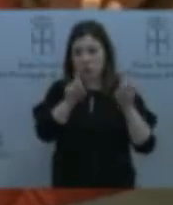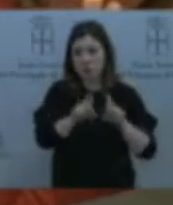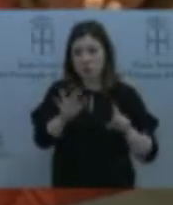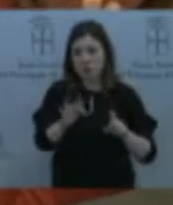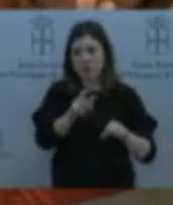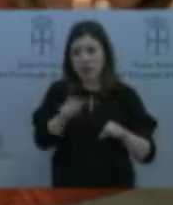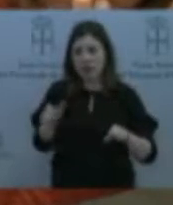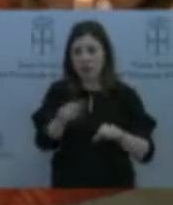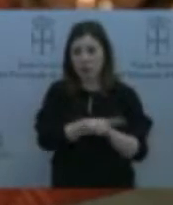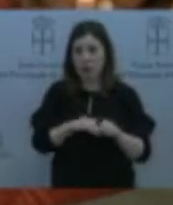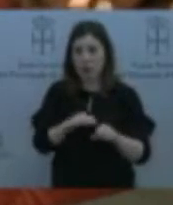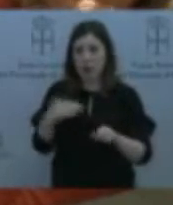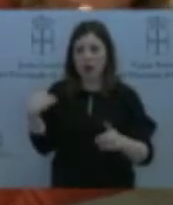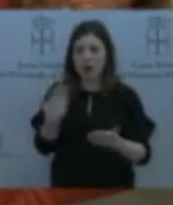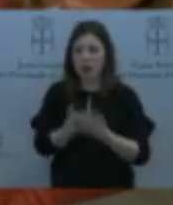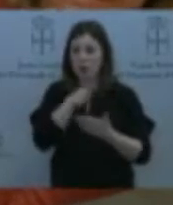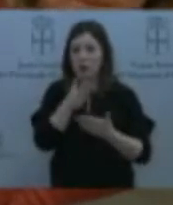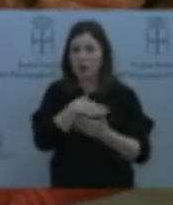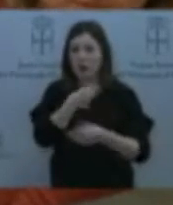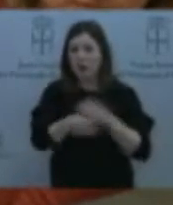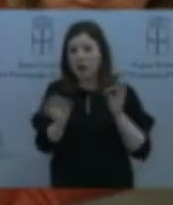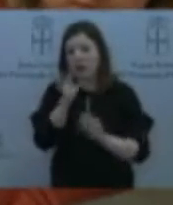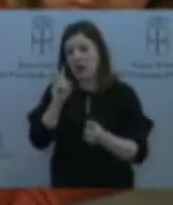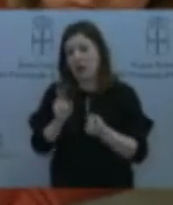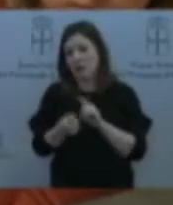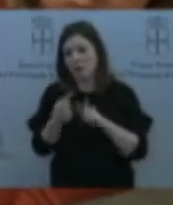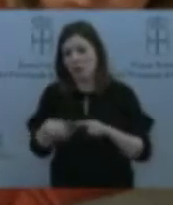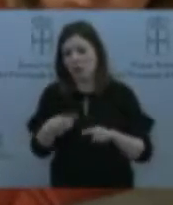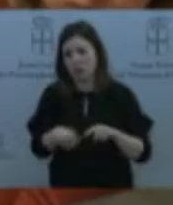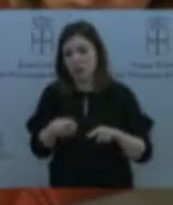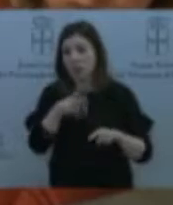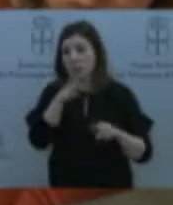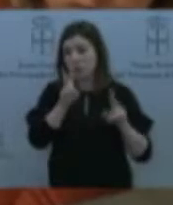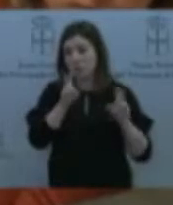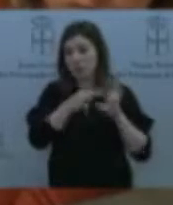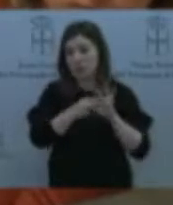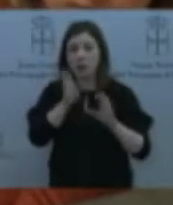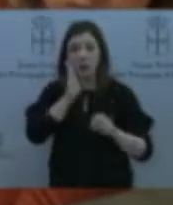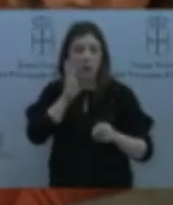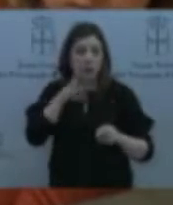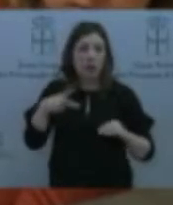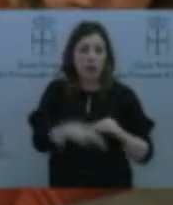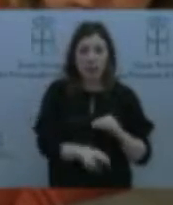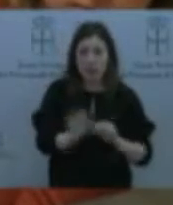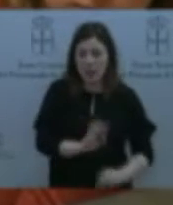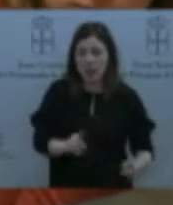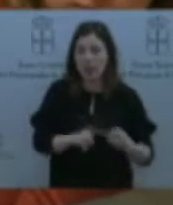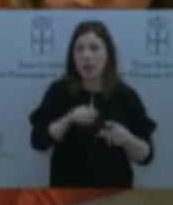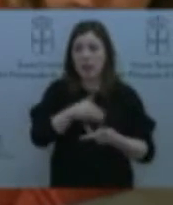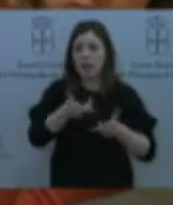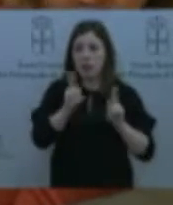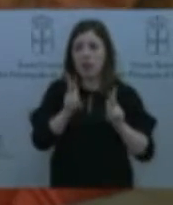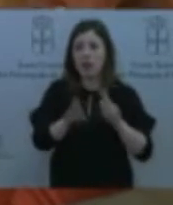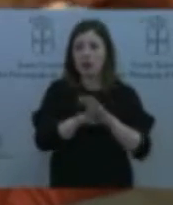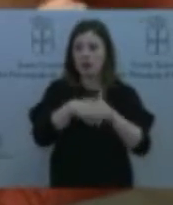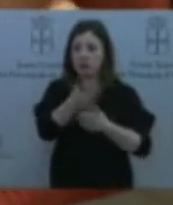para cambiar las cosas. El mirar para otro lado contra la corrupción, el mirar para otro lado ante la democracia, el mirar para otro lado ante el clientelismo y el enchufismo, es precisamente